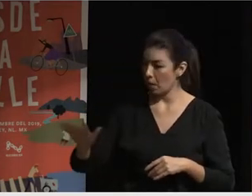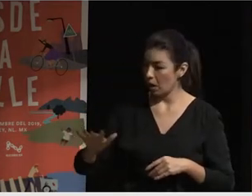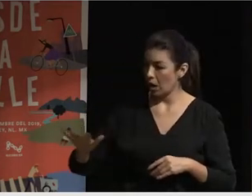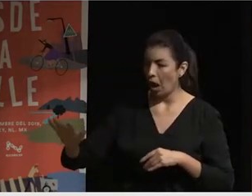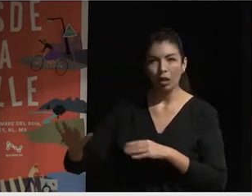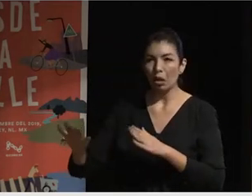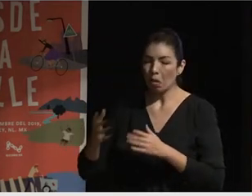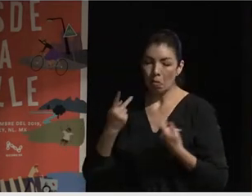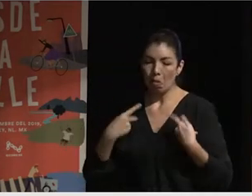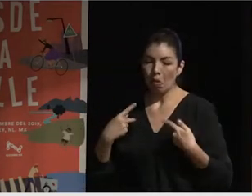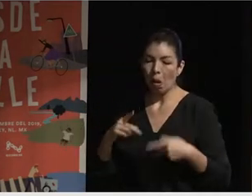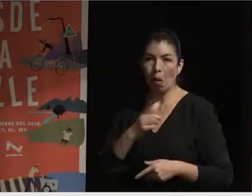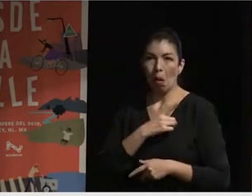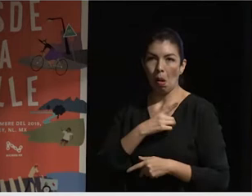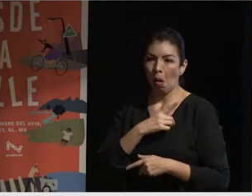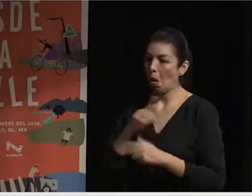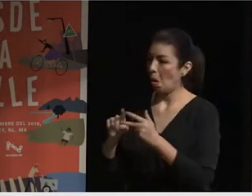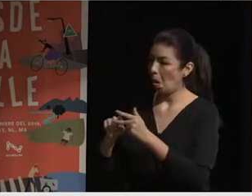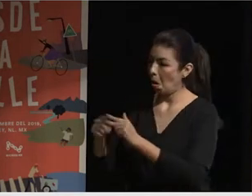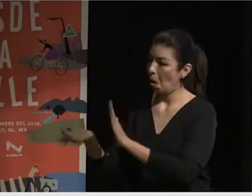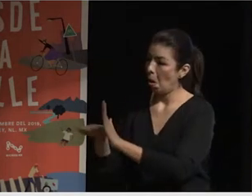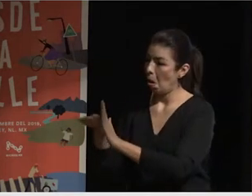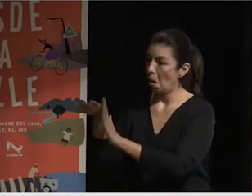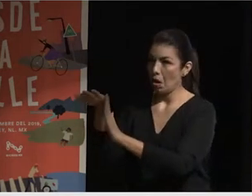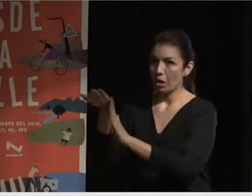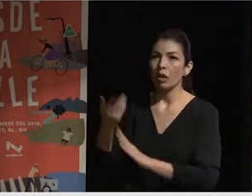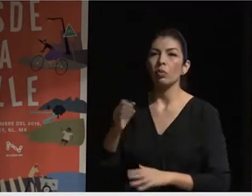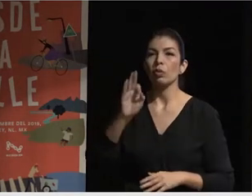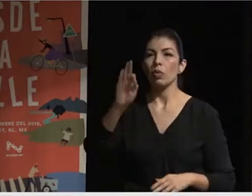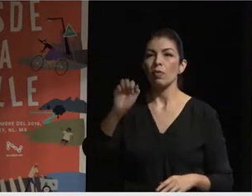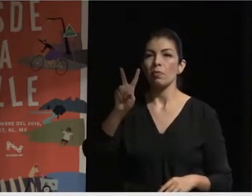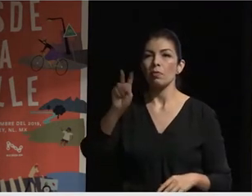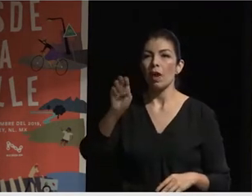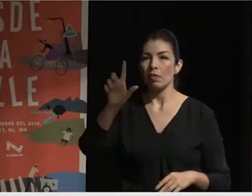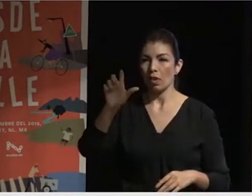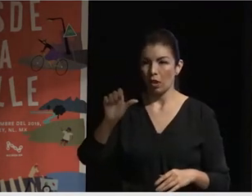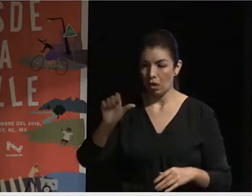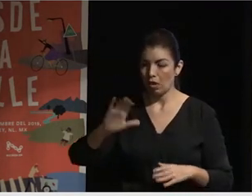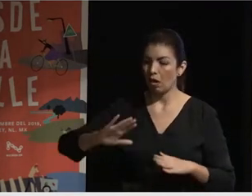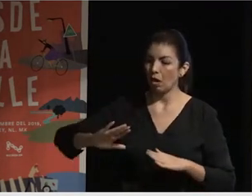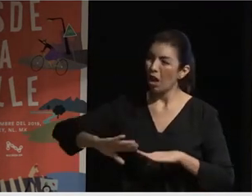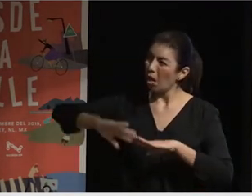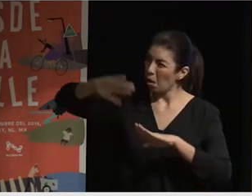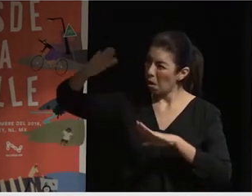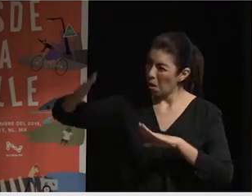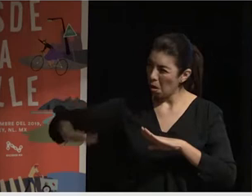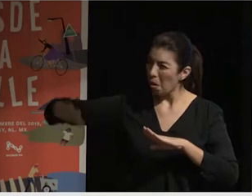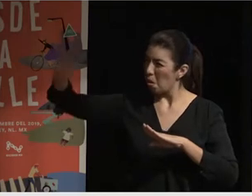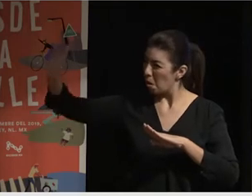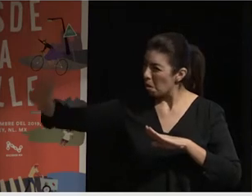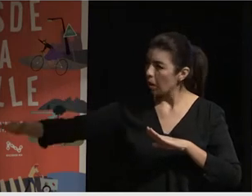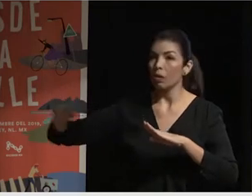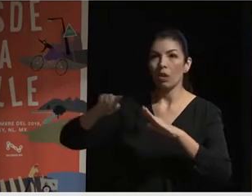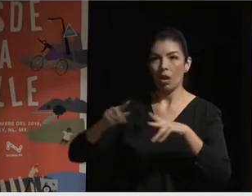la comuna, el barrio, el campamento, los cinturones de miseria, pero realmente los y las mexicanas hoy en día no conocen